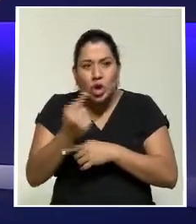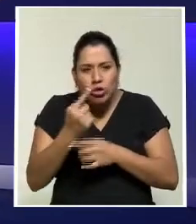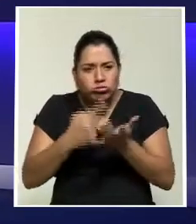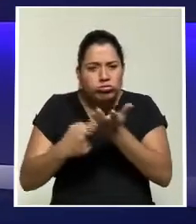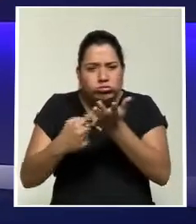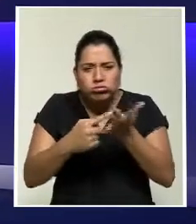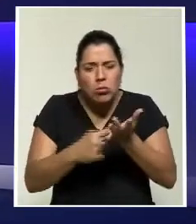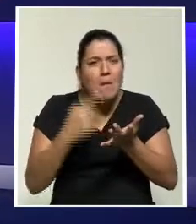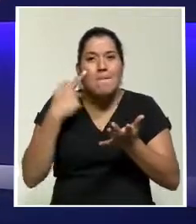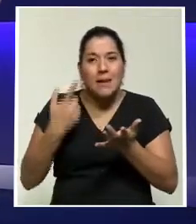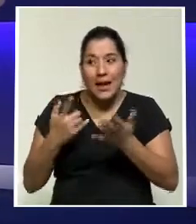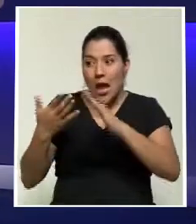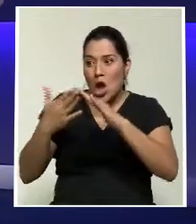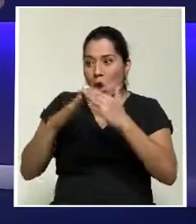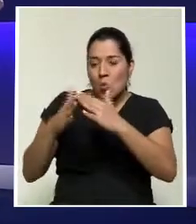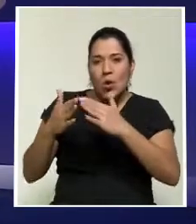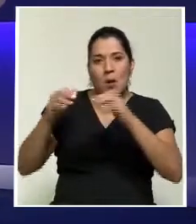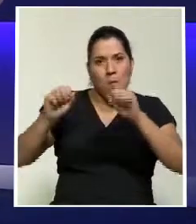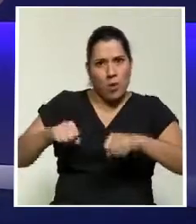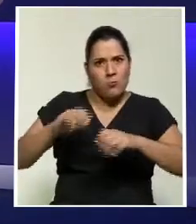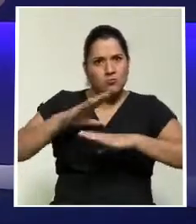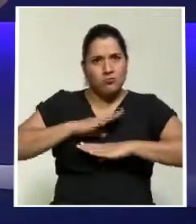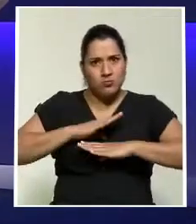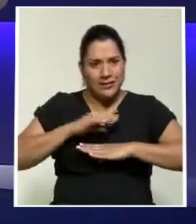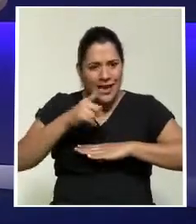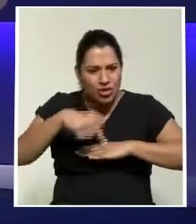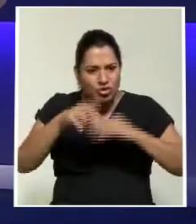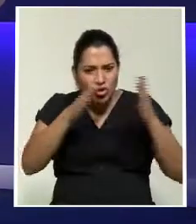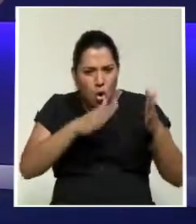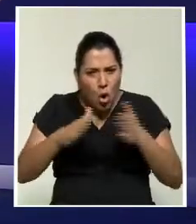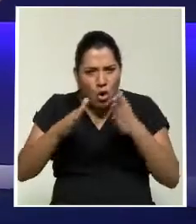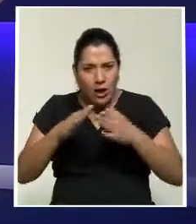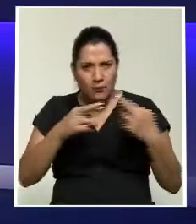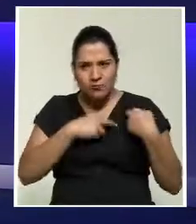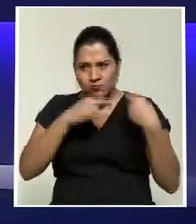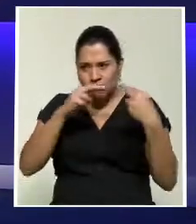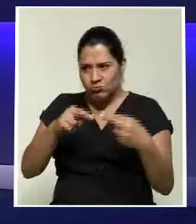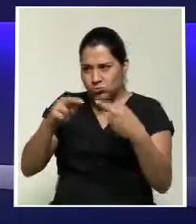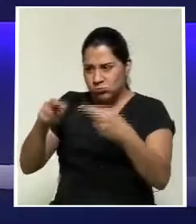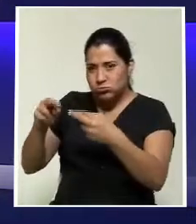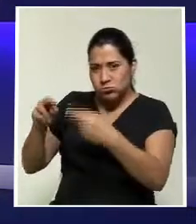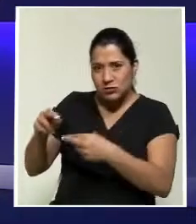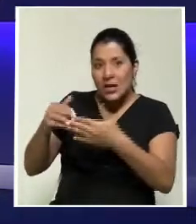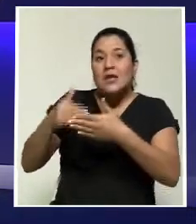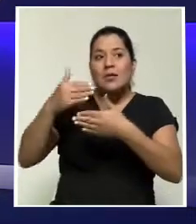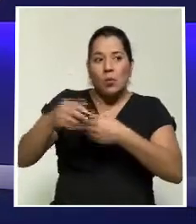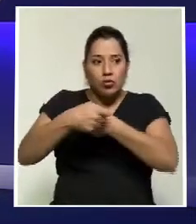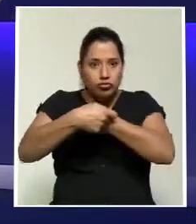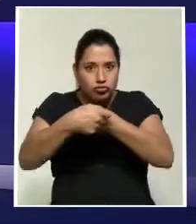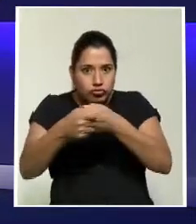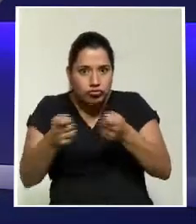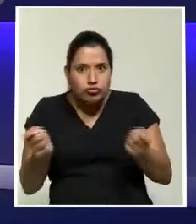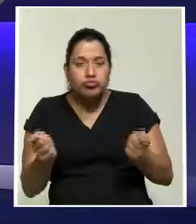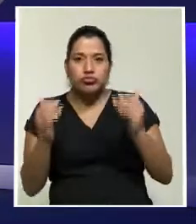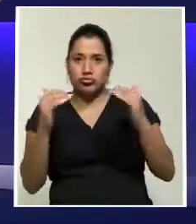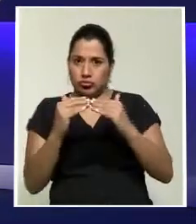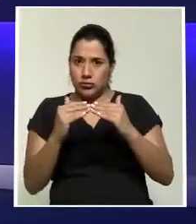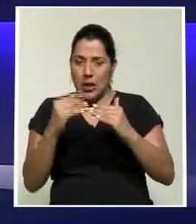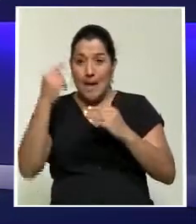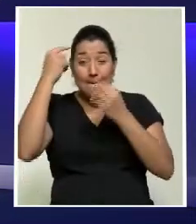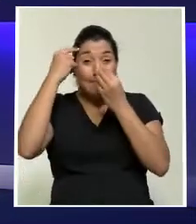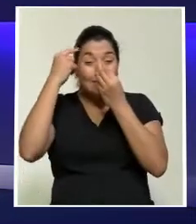Se organizaba, cada quien tenía tareas, pero después ya también se repartían, ¿verdad? Y a la hora de repartirse pensaban